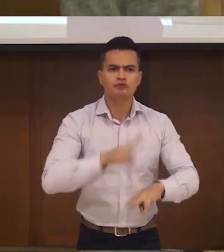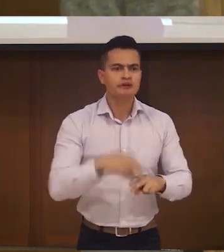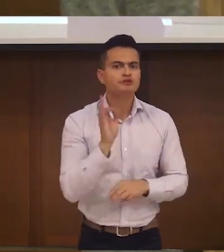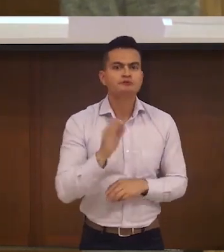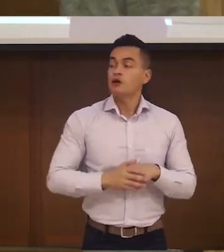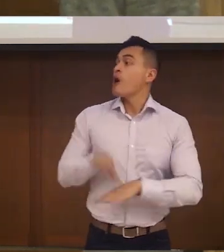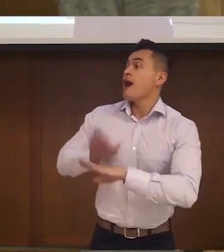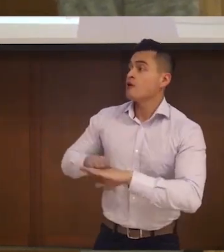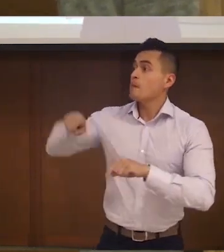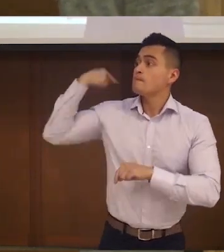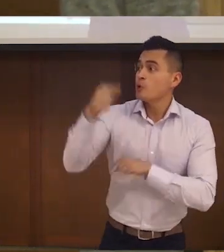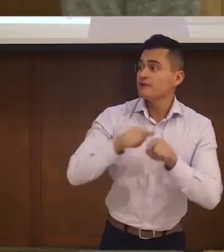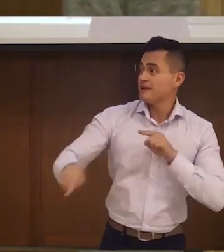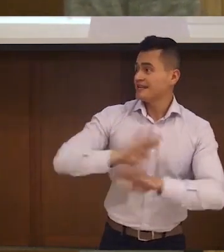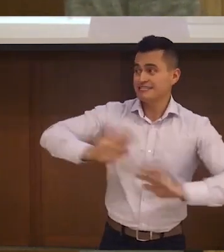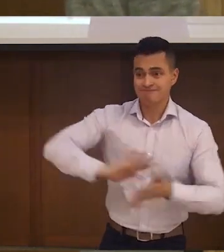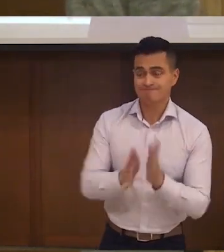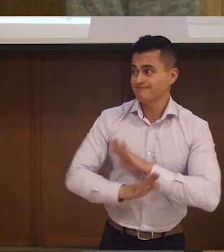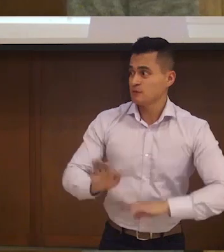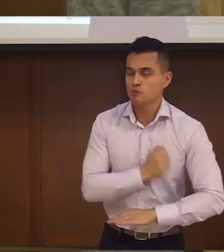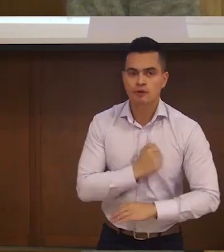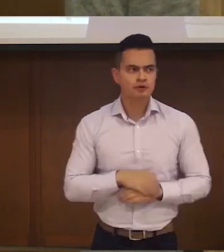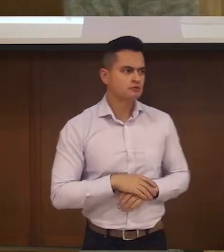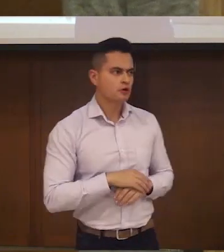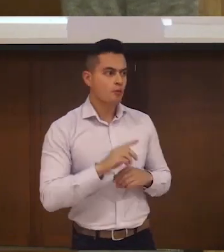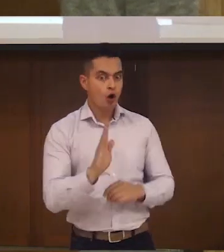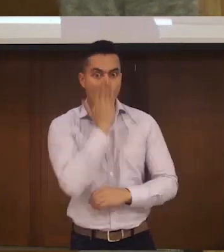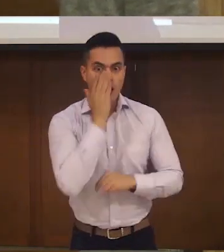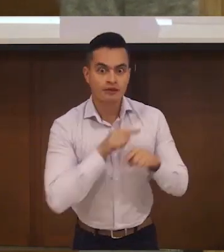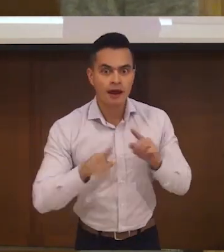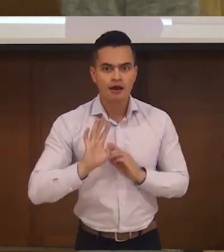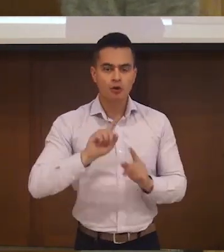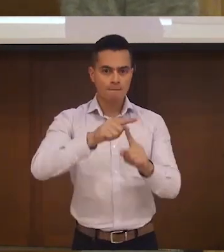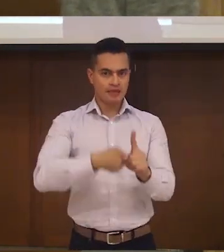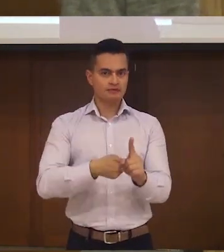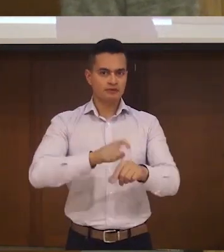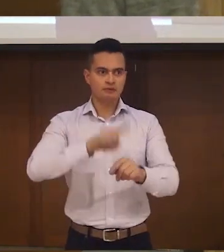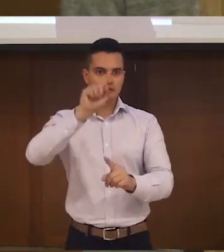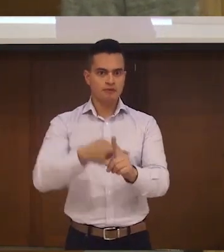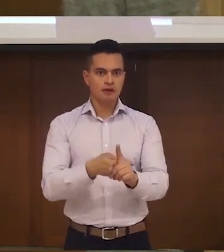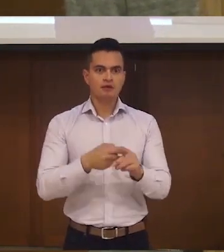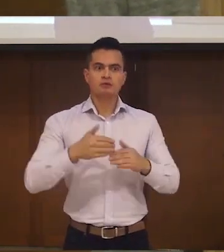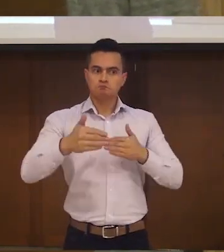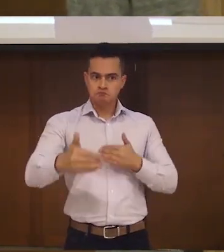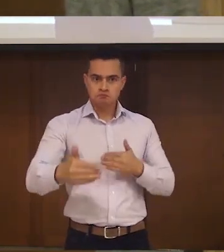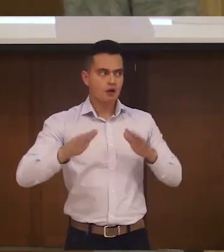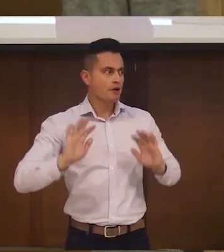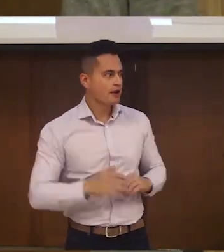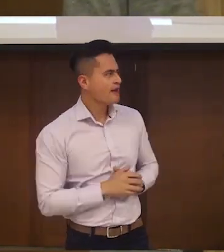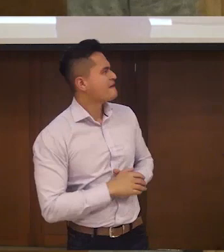por qué los trabajos son para la semana que viene. Esto es una insensatez. No era para la semana que viene, pero había un mes para hacer todo esto, más o